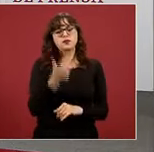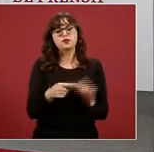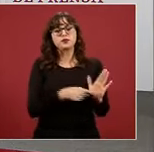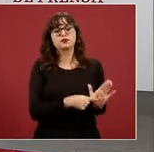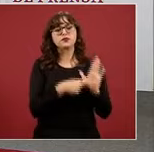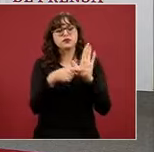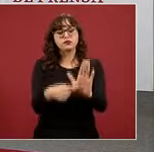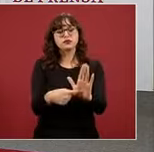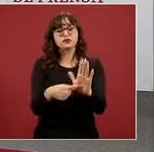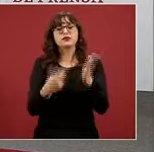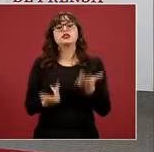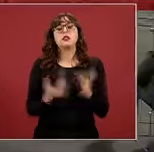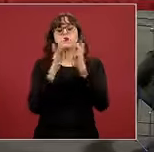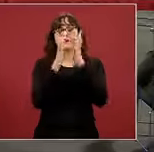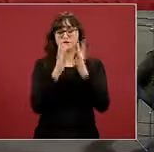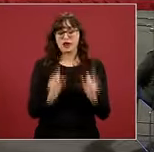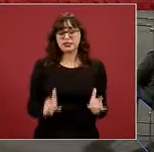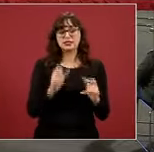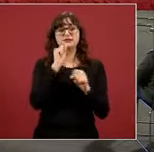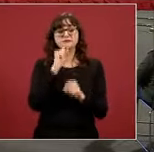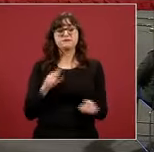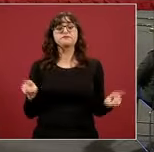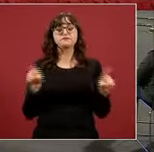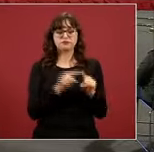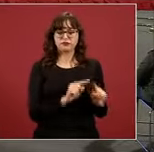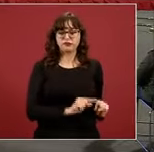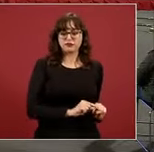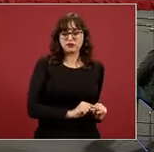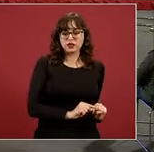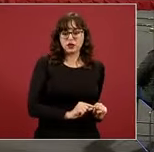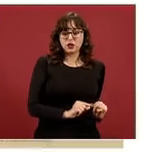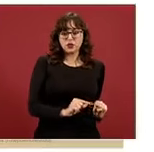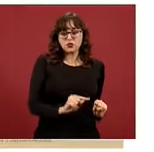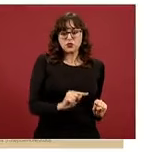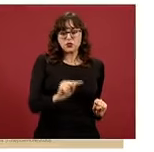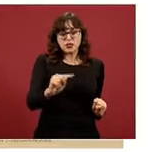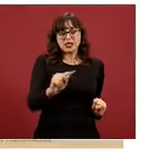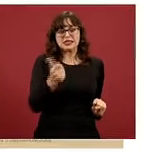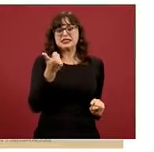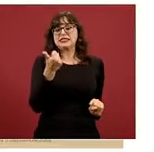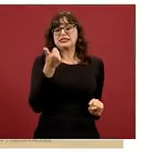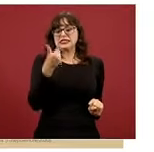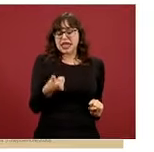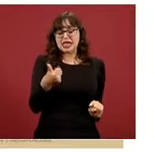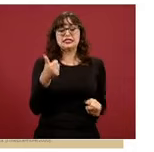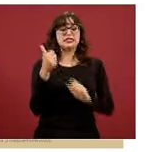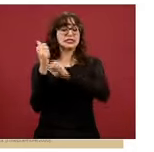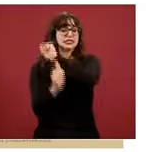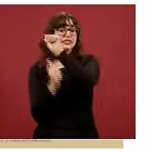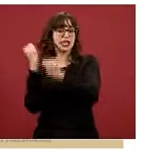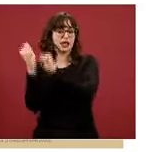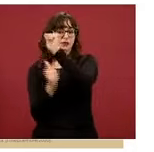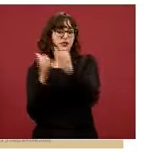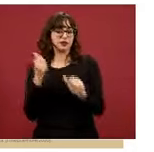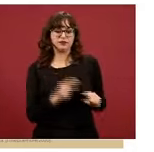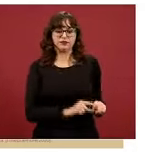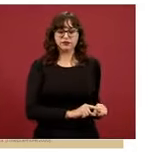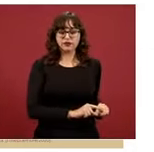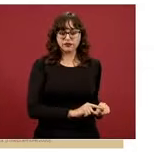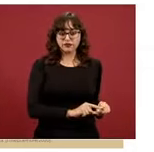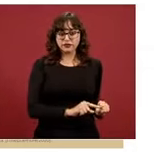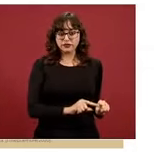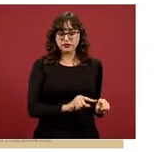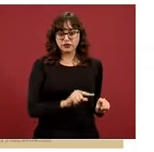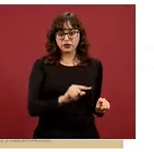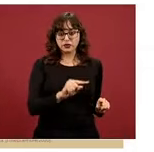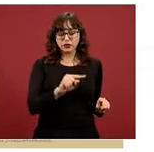otras características ilustrativas. También llegó a un punto máximo el 6 de abril. Recuerden que esto está en la misma proporción para todos